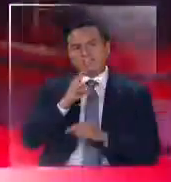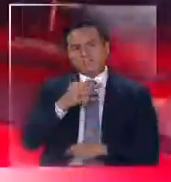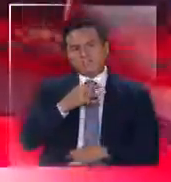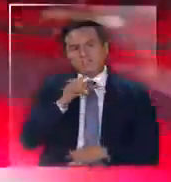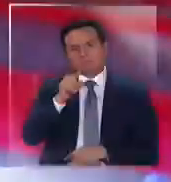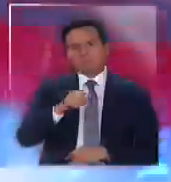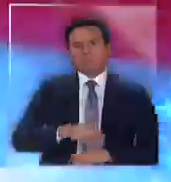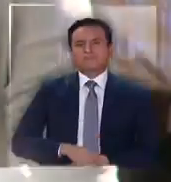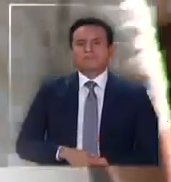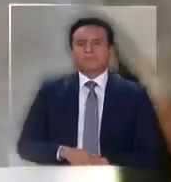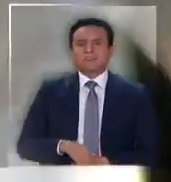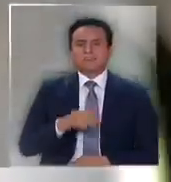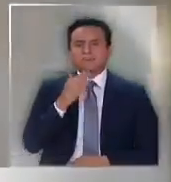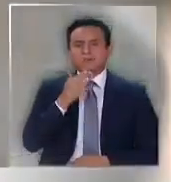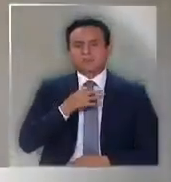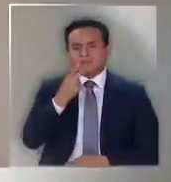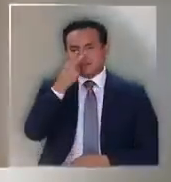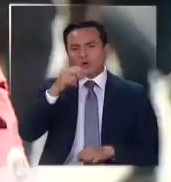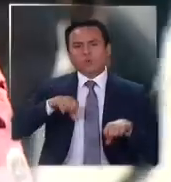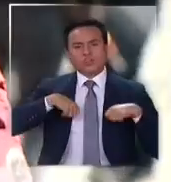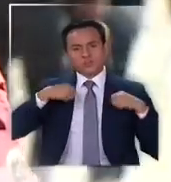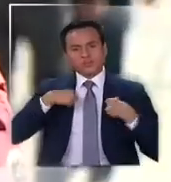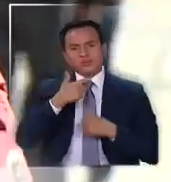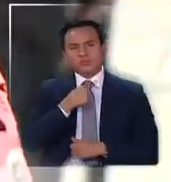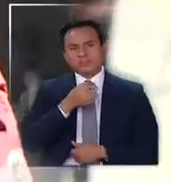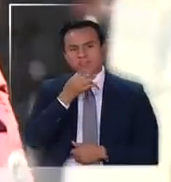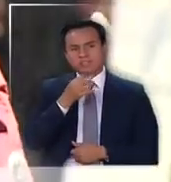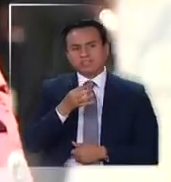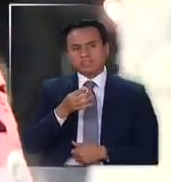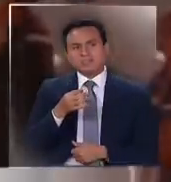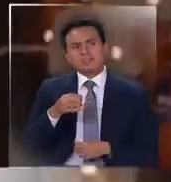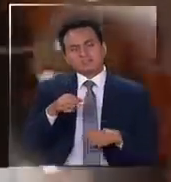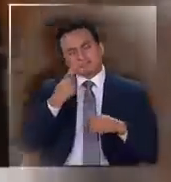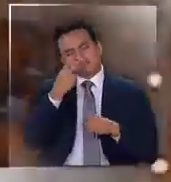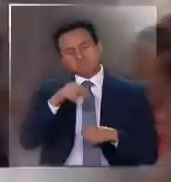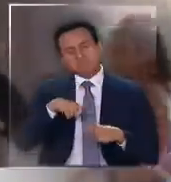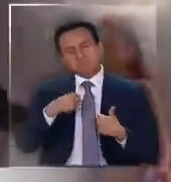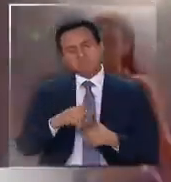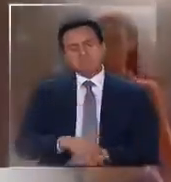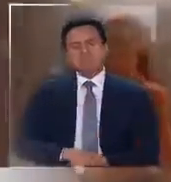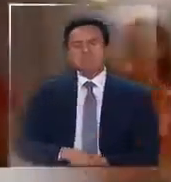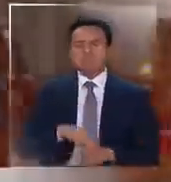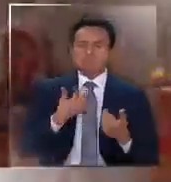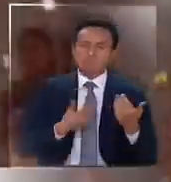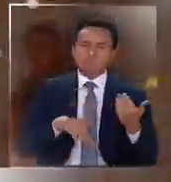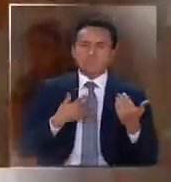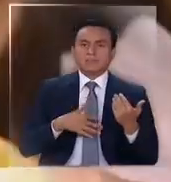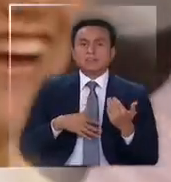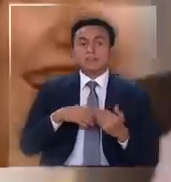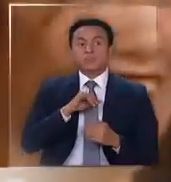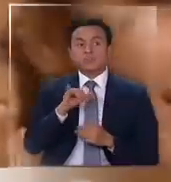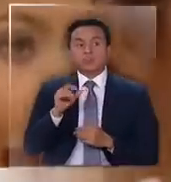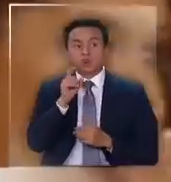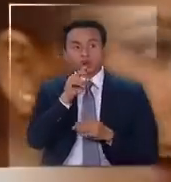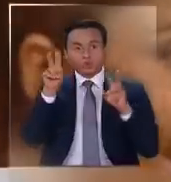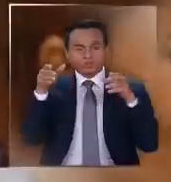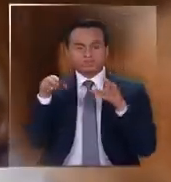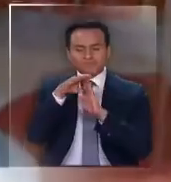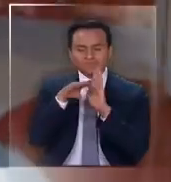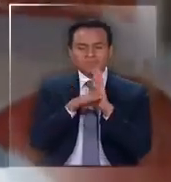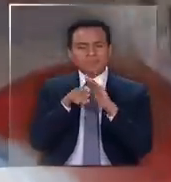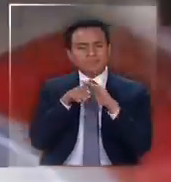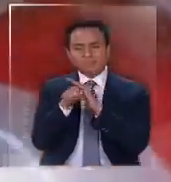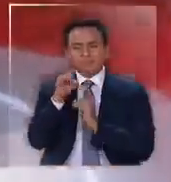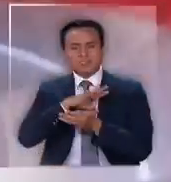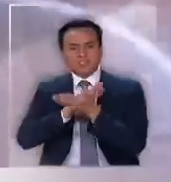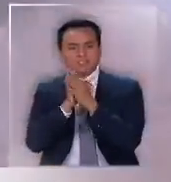televisión. Me gustaba ver la juventud, porque yo ya viejo me gustaba ver la juventud. Rojo entró en los hogares de todo Chile,